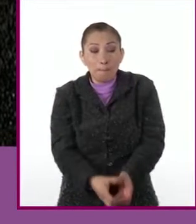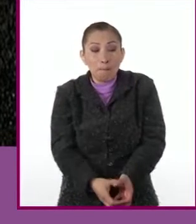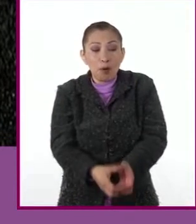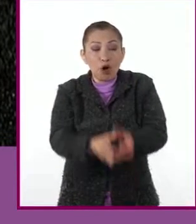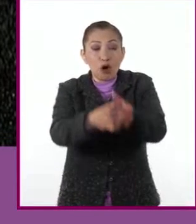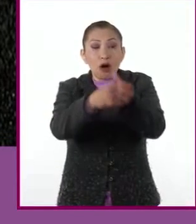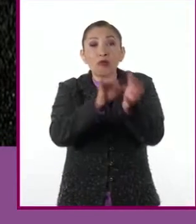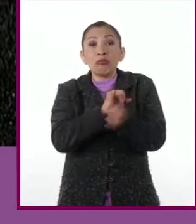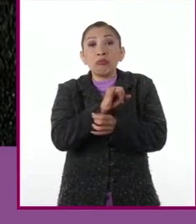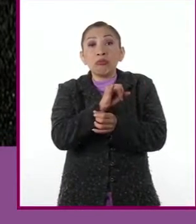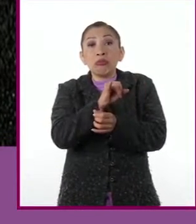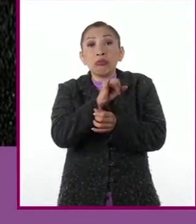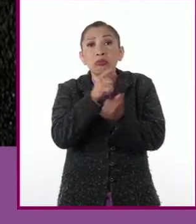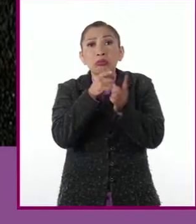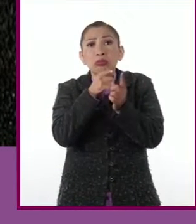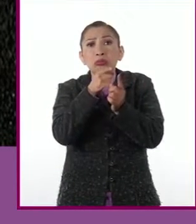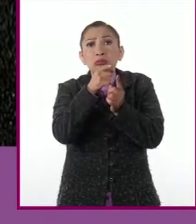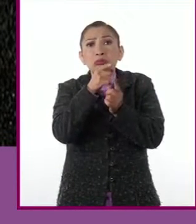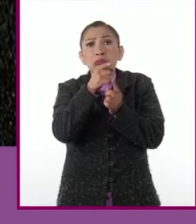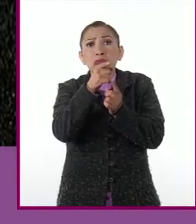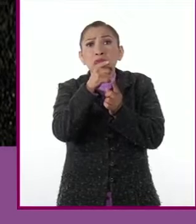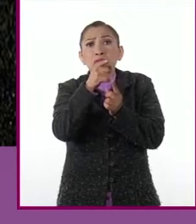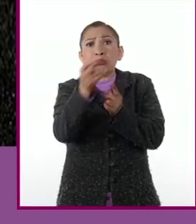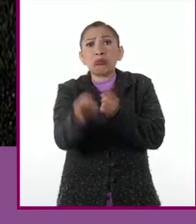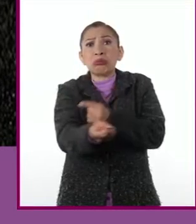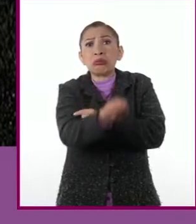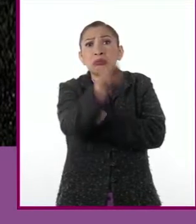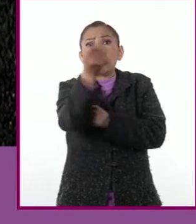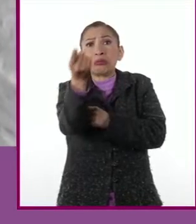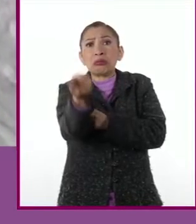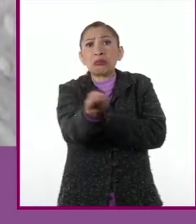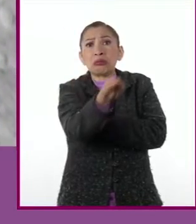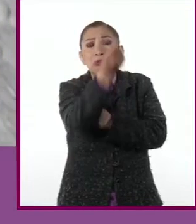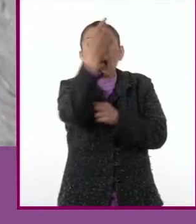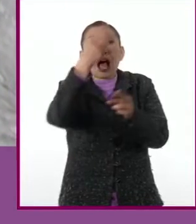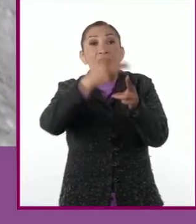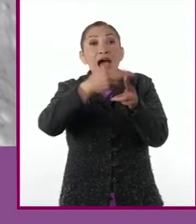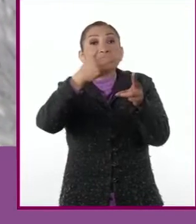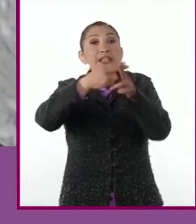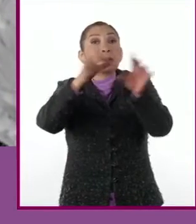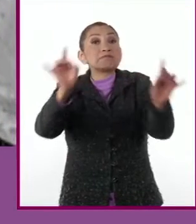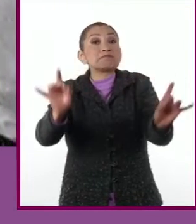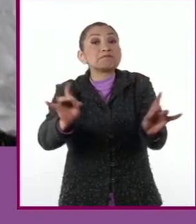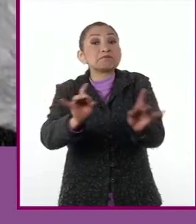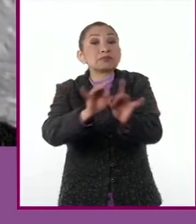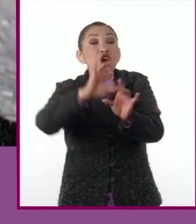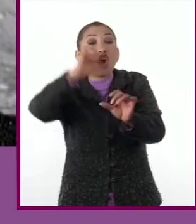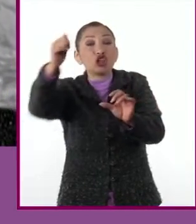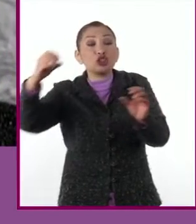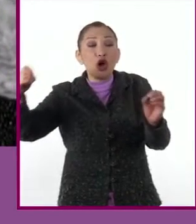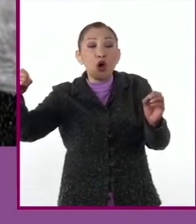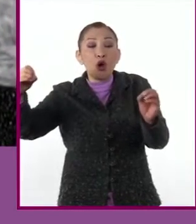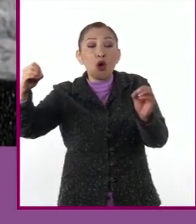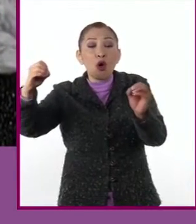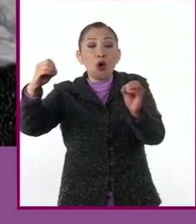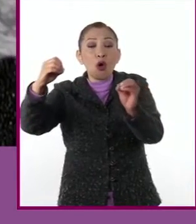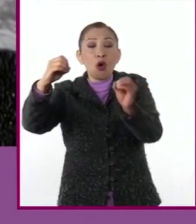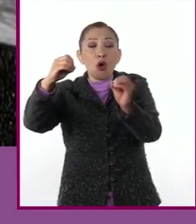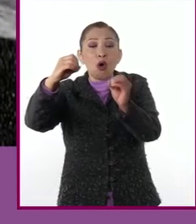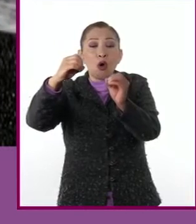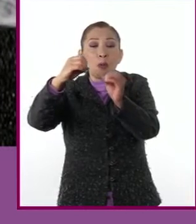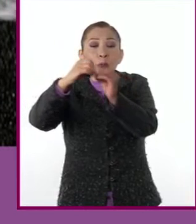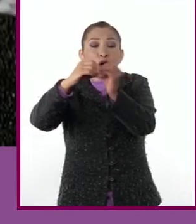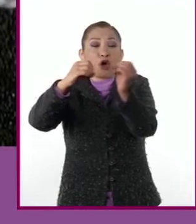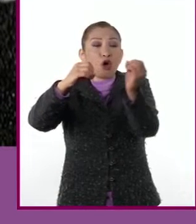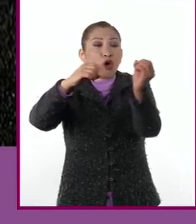iría viajando en línea recta por toda la eternidad, hasta que se encontrara con otro objeto que la